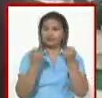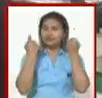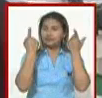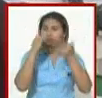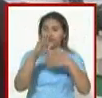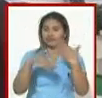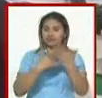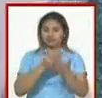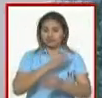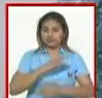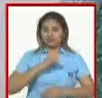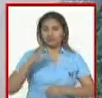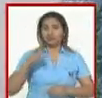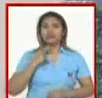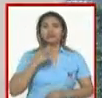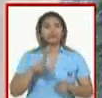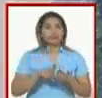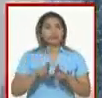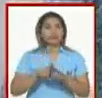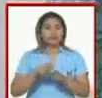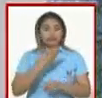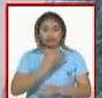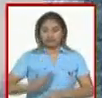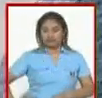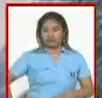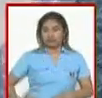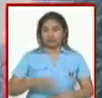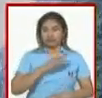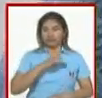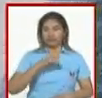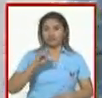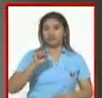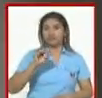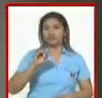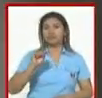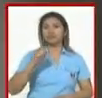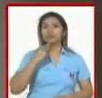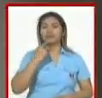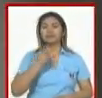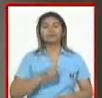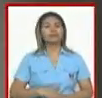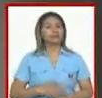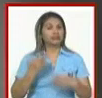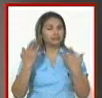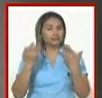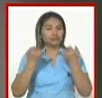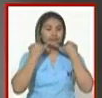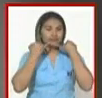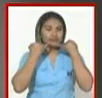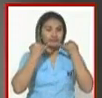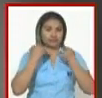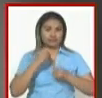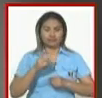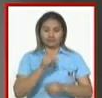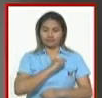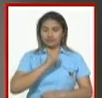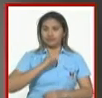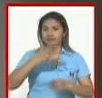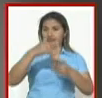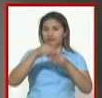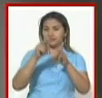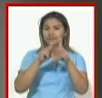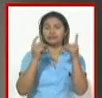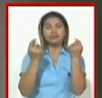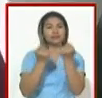para todos los concejales de la misma forma la presidenta del consejo angélica sosa dijo que se guardara el informe del tribunal electoral